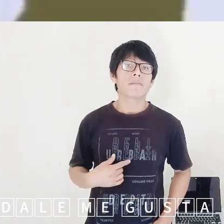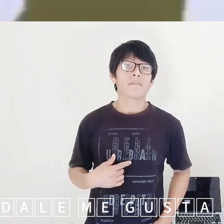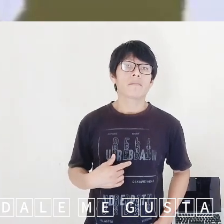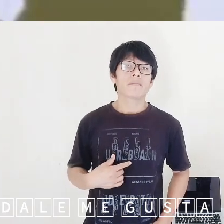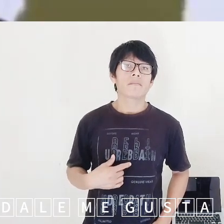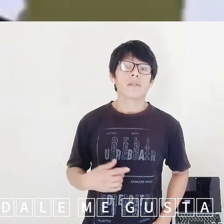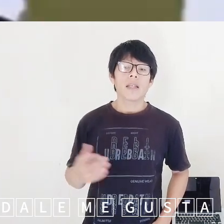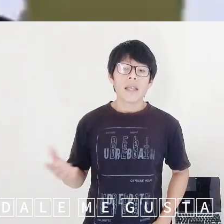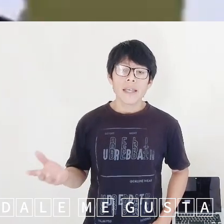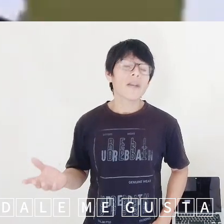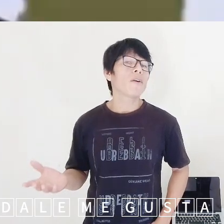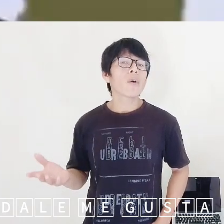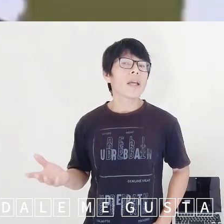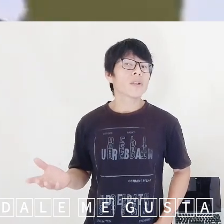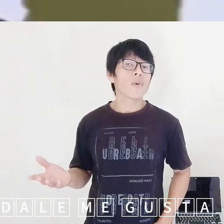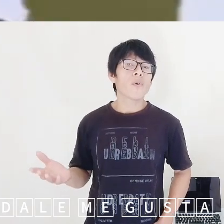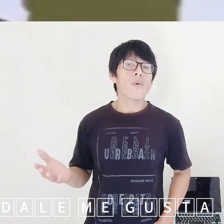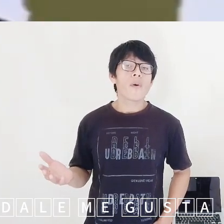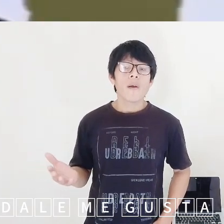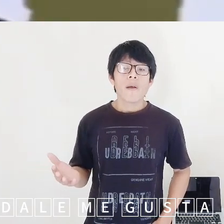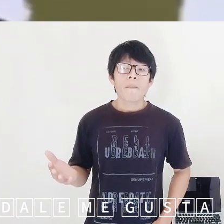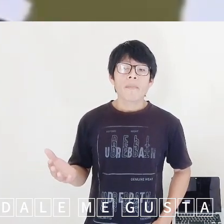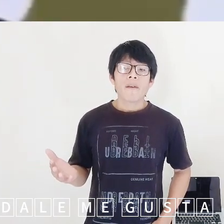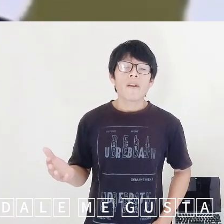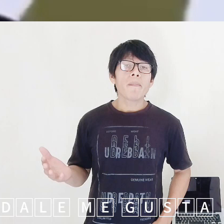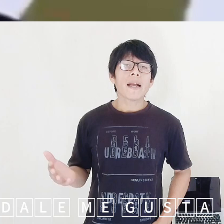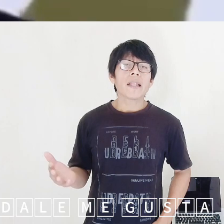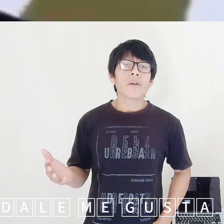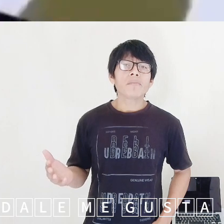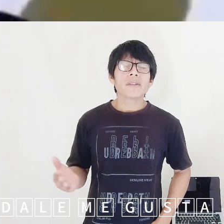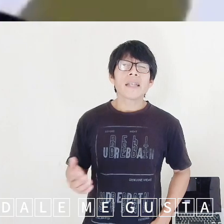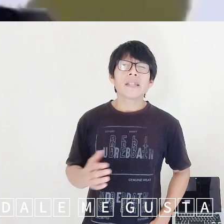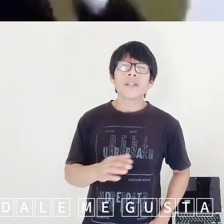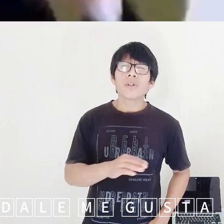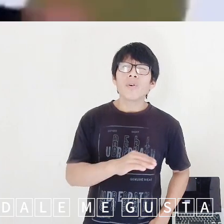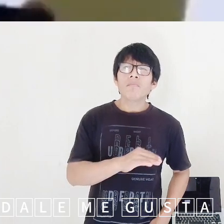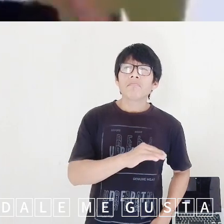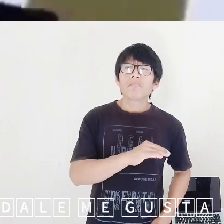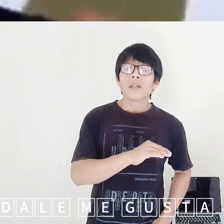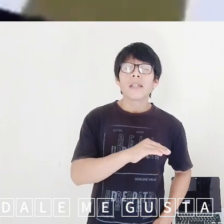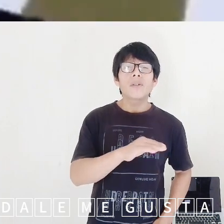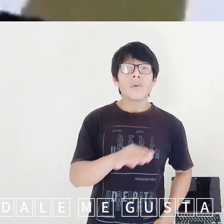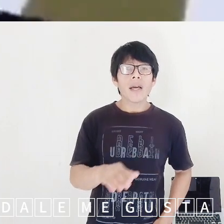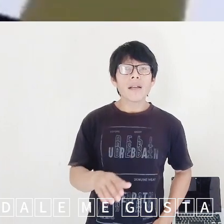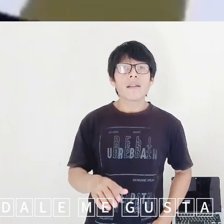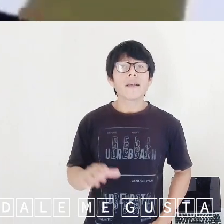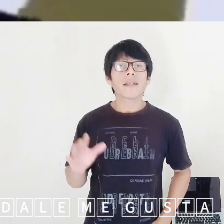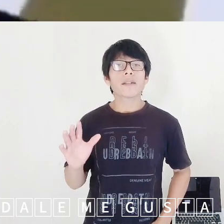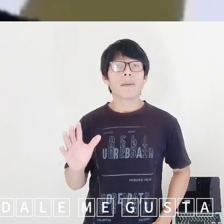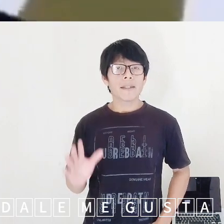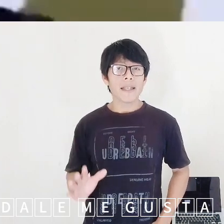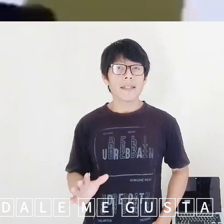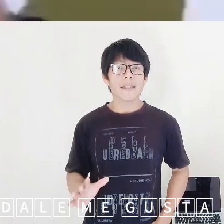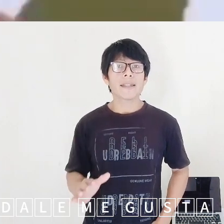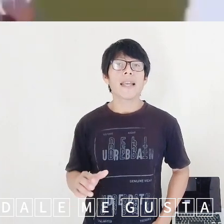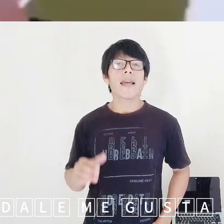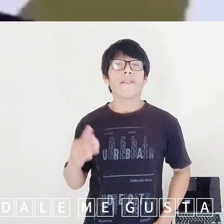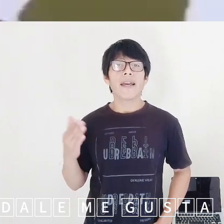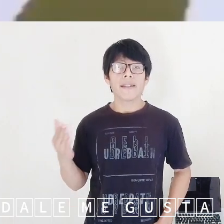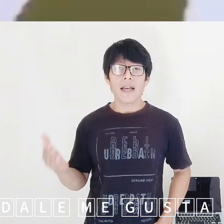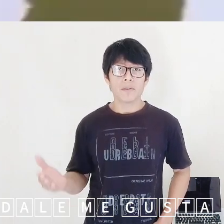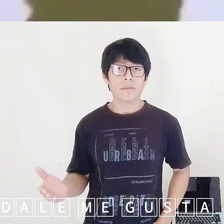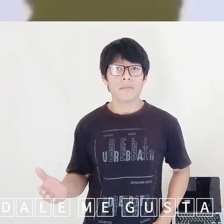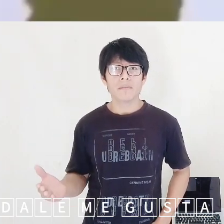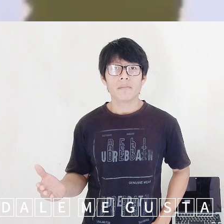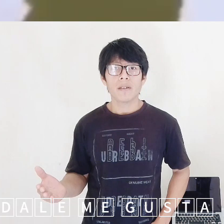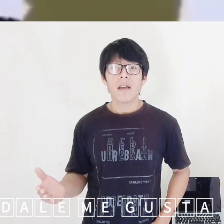salpicar. ¿Y qué fue lo que hizo Felipe Calderón? Decidió ignorar las advertencias que le